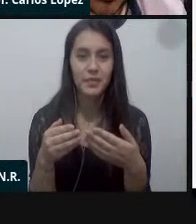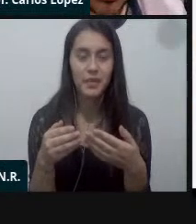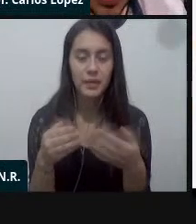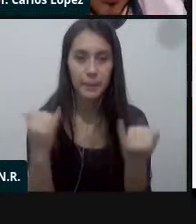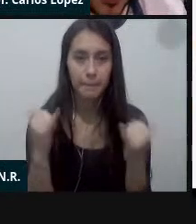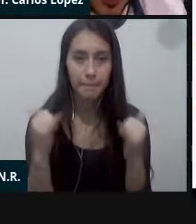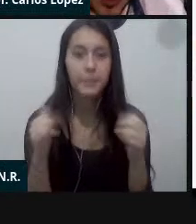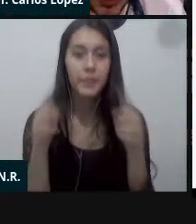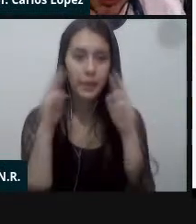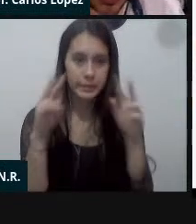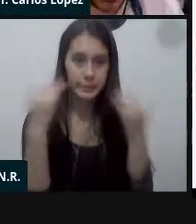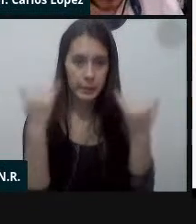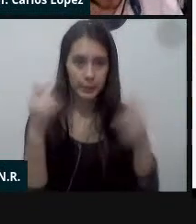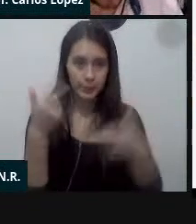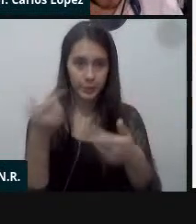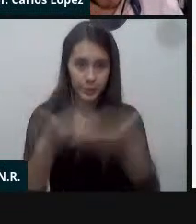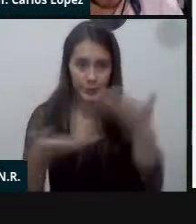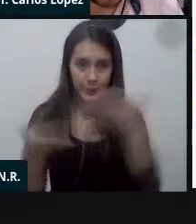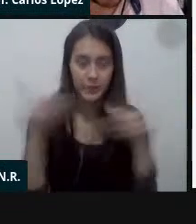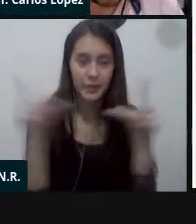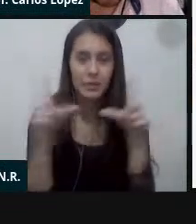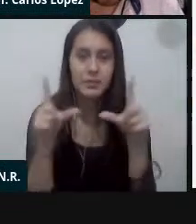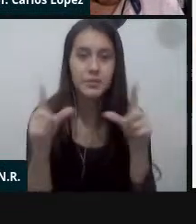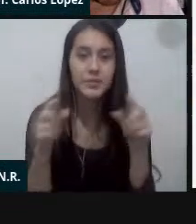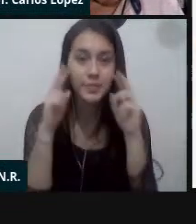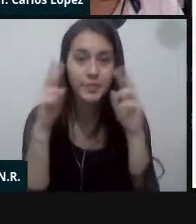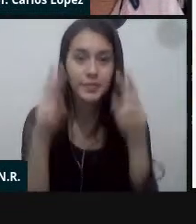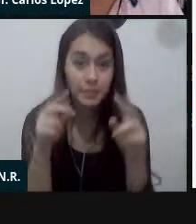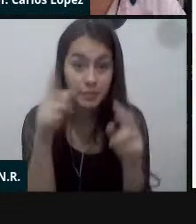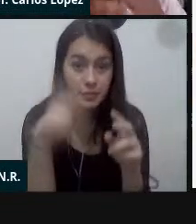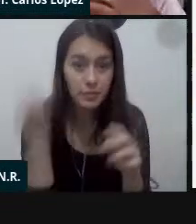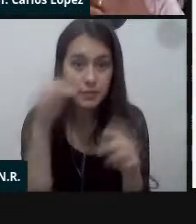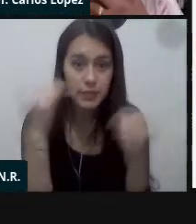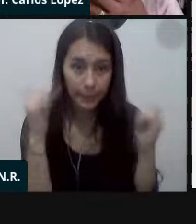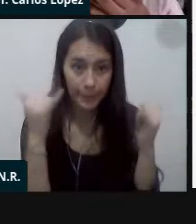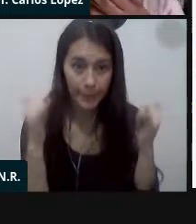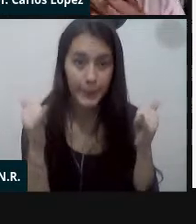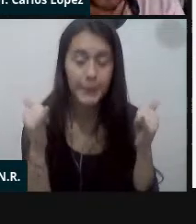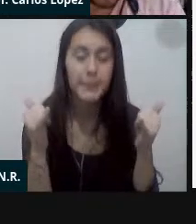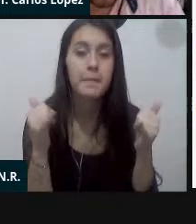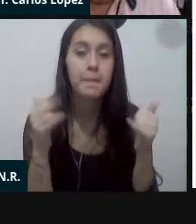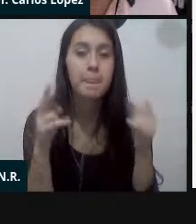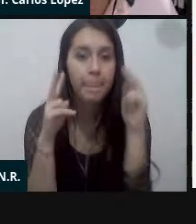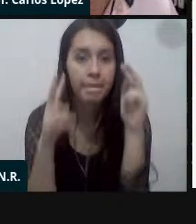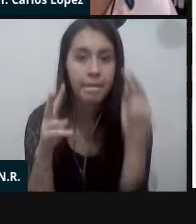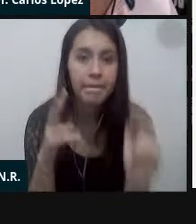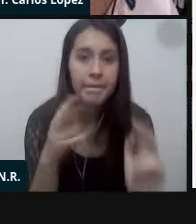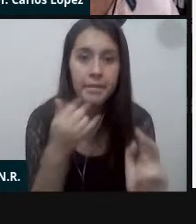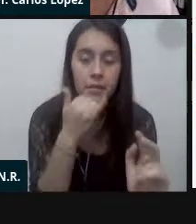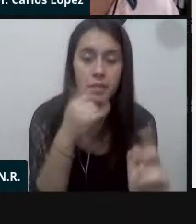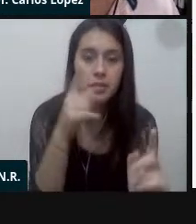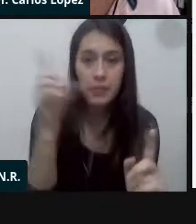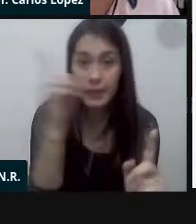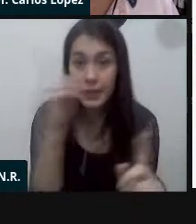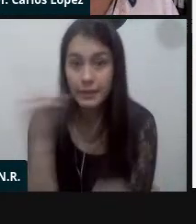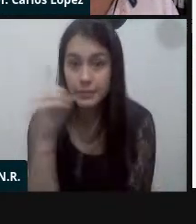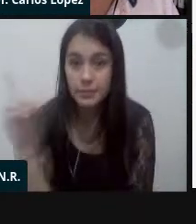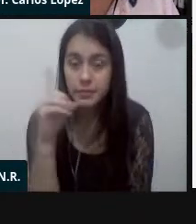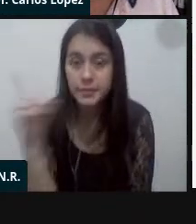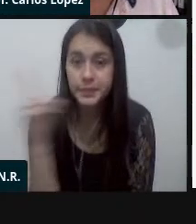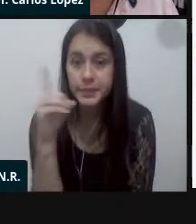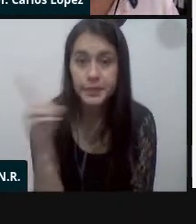ver, ¿ya, George? Ya. No sé. Ya la estamos viendo. Listo. Entonces, aquí a la derecha